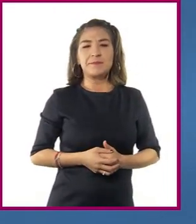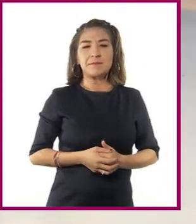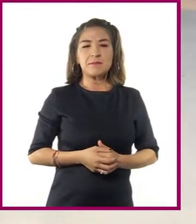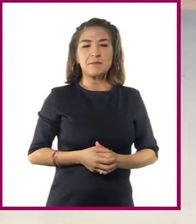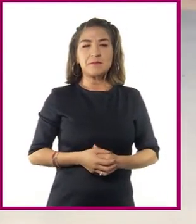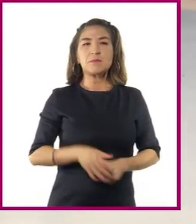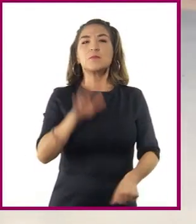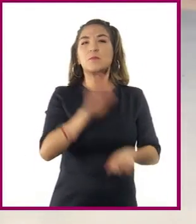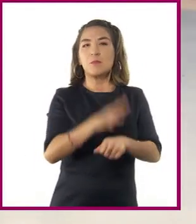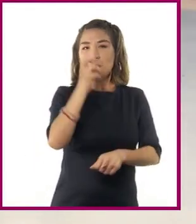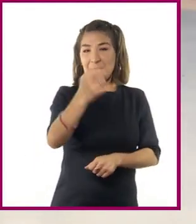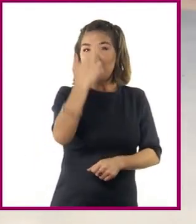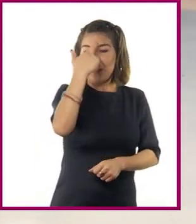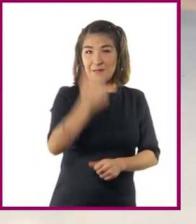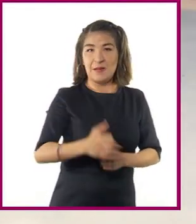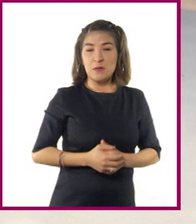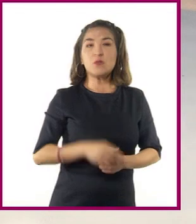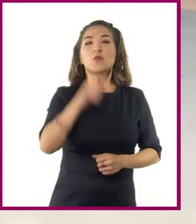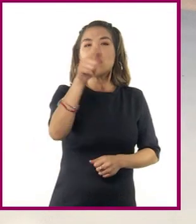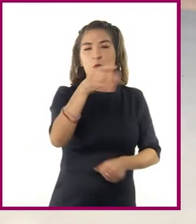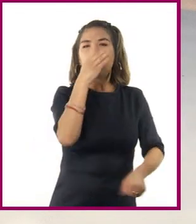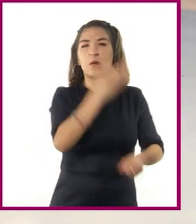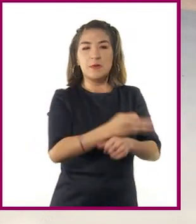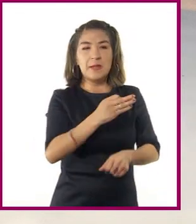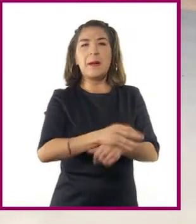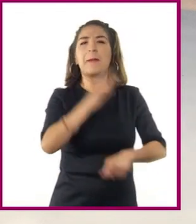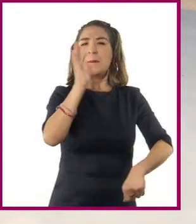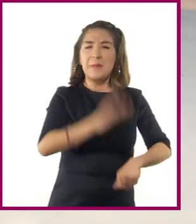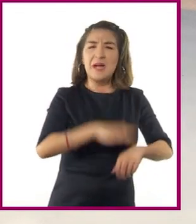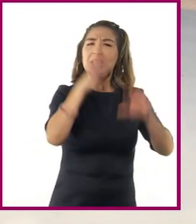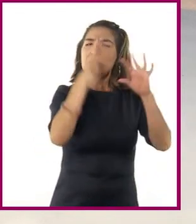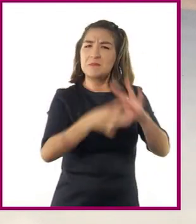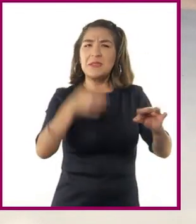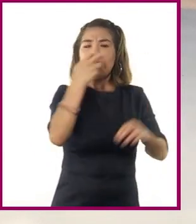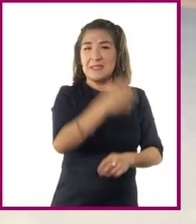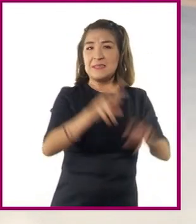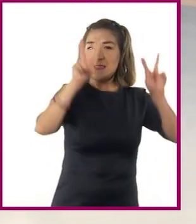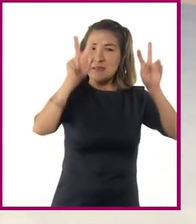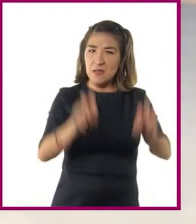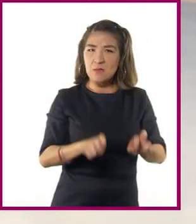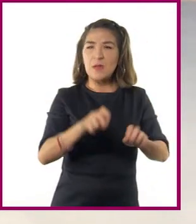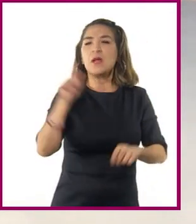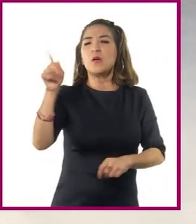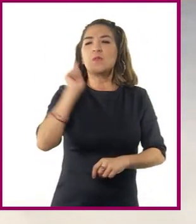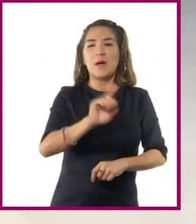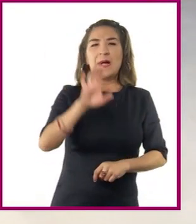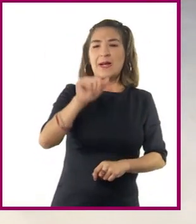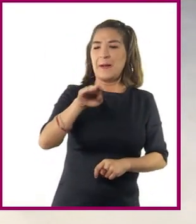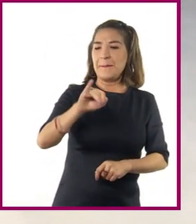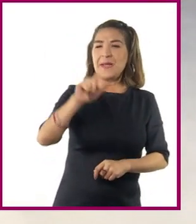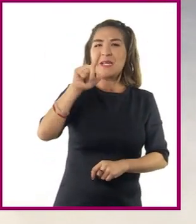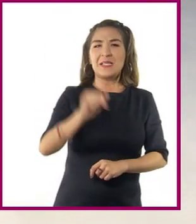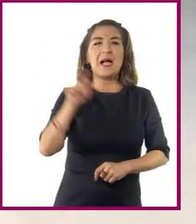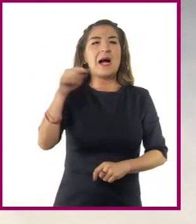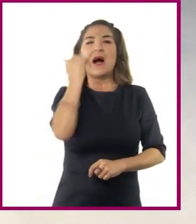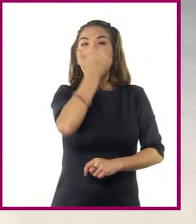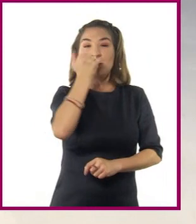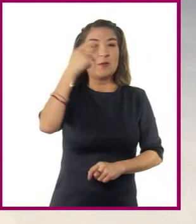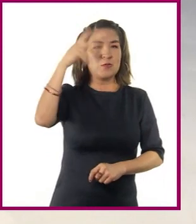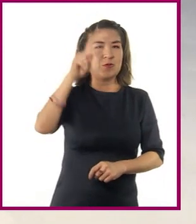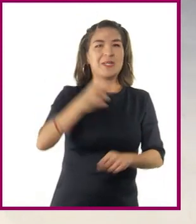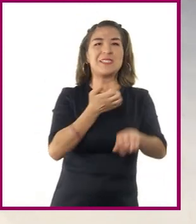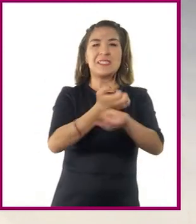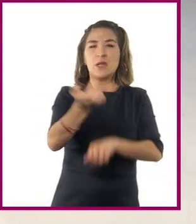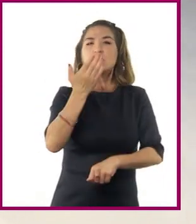Por tal motivo, y para que vayamos adentrándonos en este tema, Camila e Iriam, alumnas de Sonora,